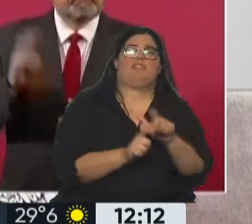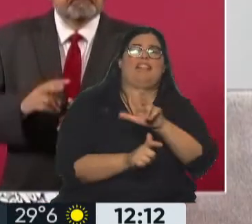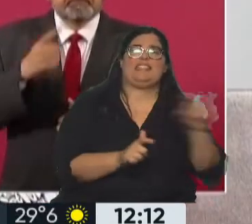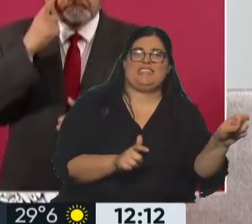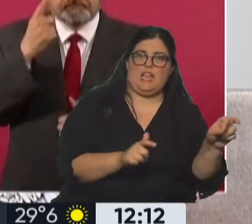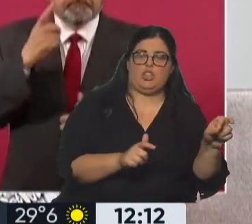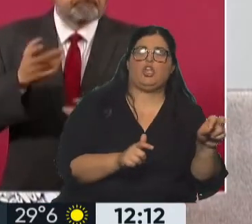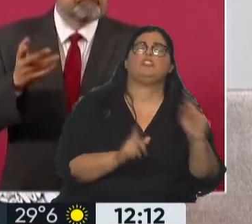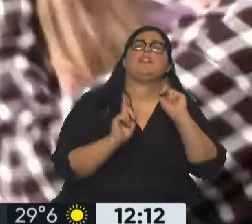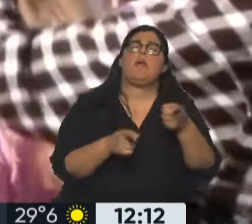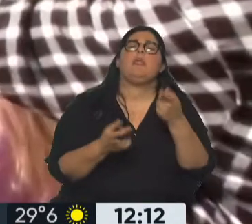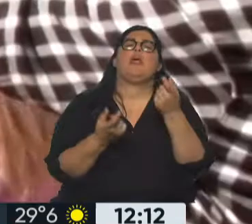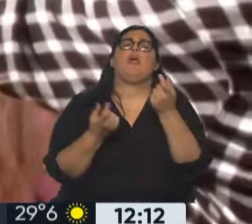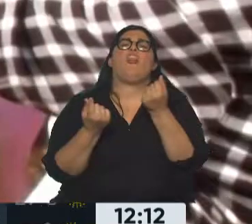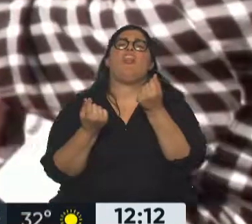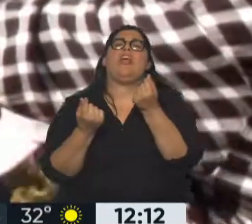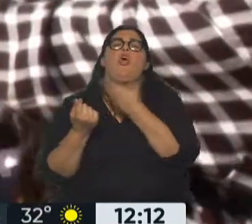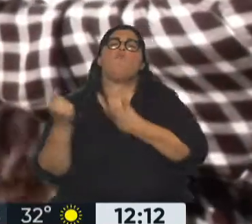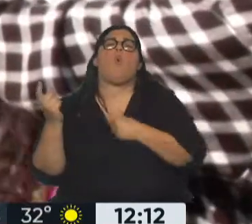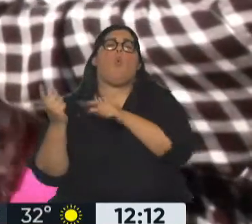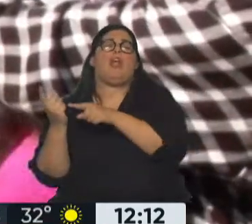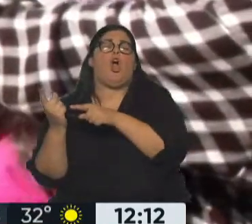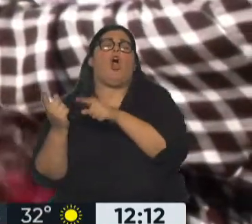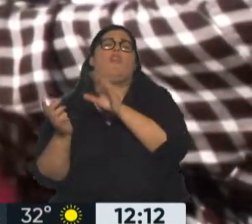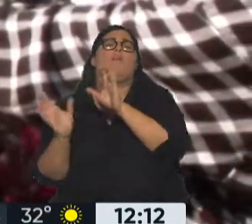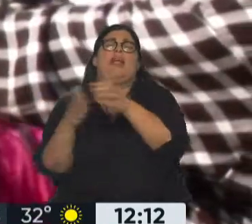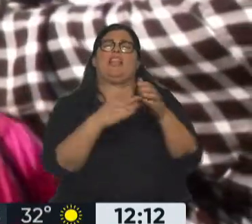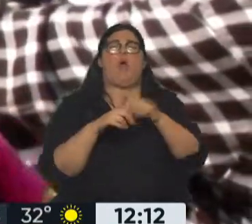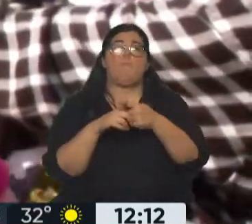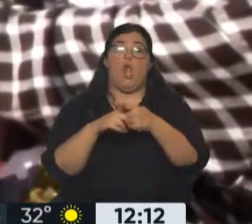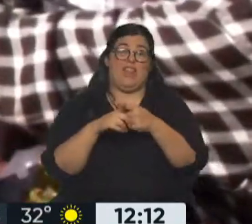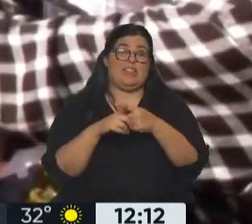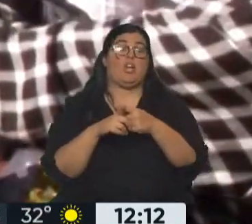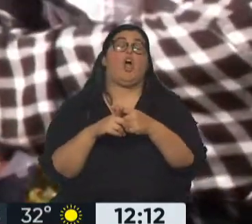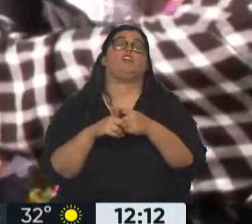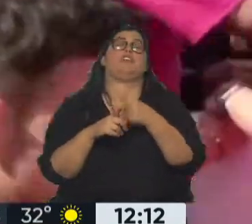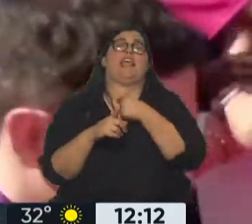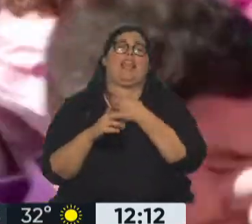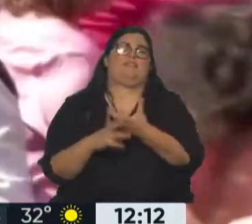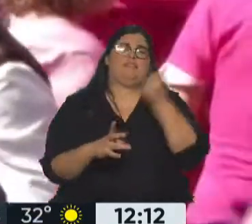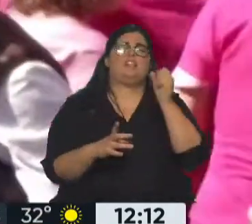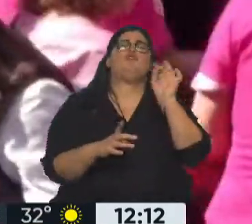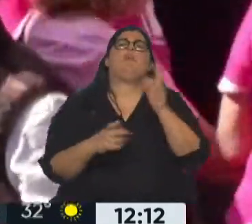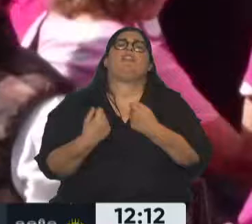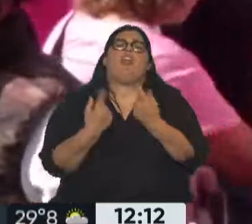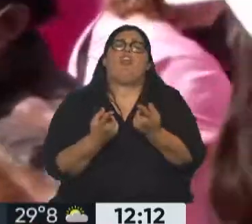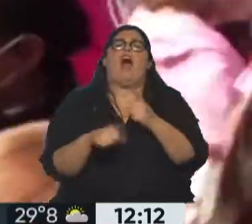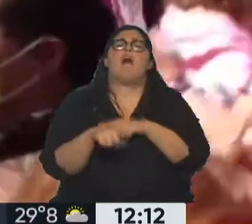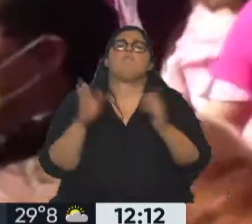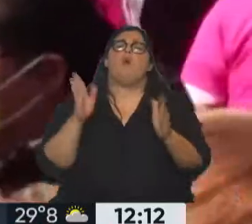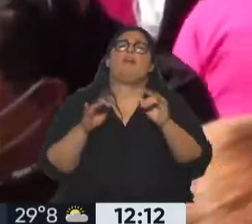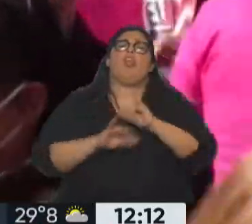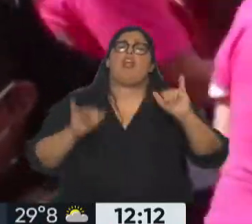políticos, del dinero público de los partidos políticos que se presentan a elecciones, que solamente van a adquirir esos recursos en años de